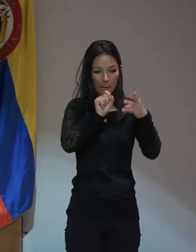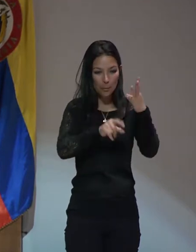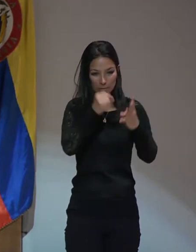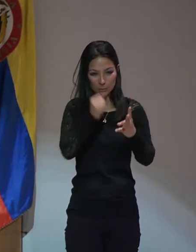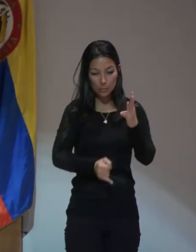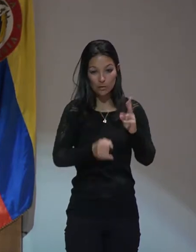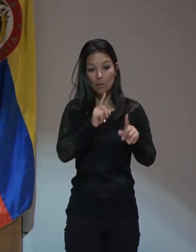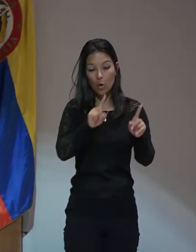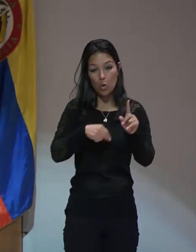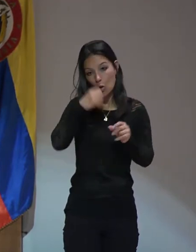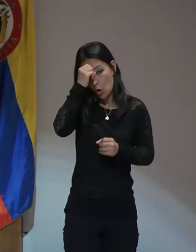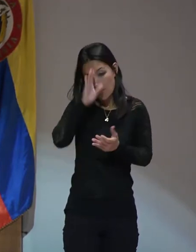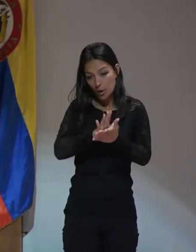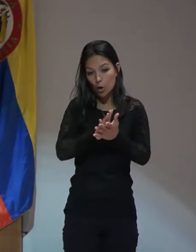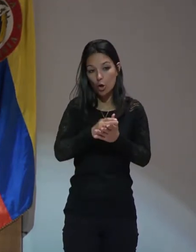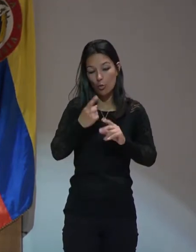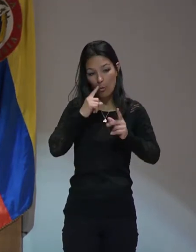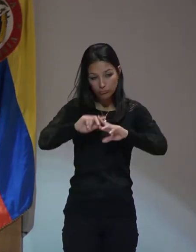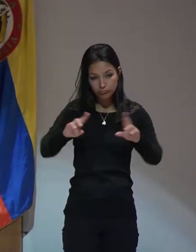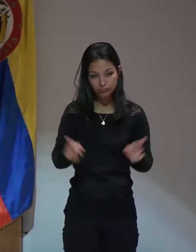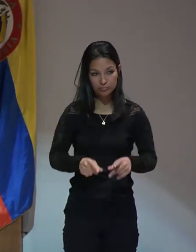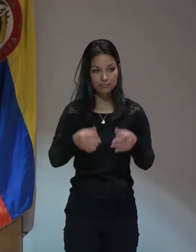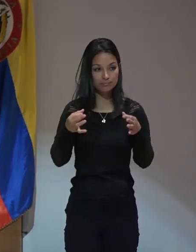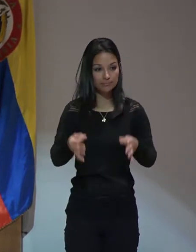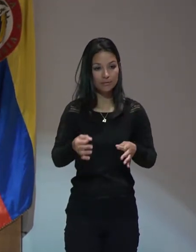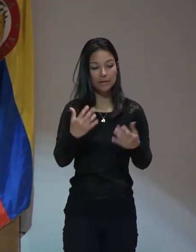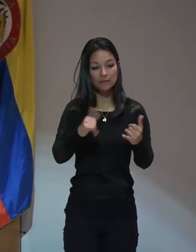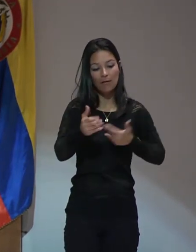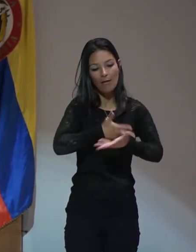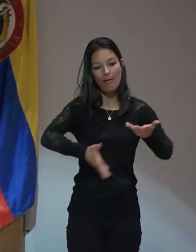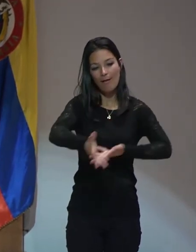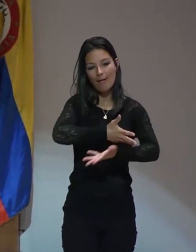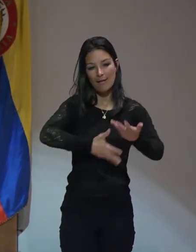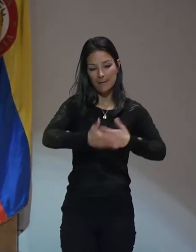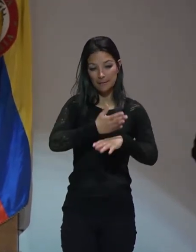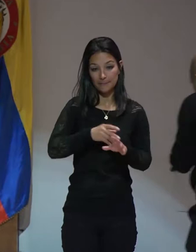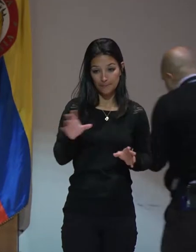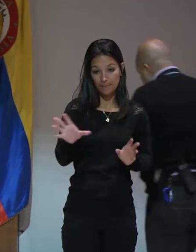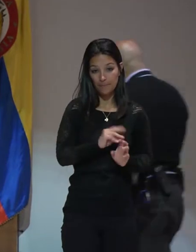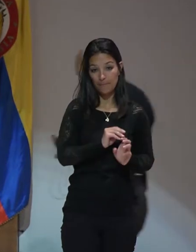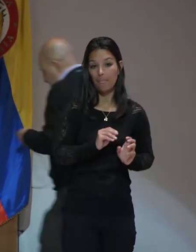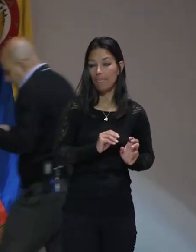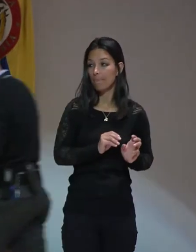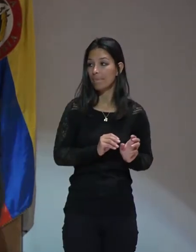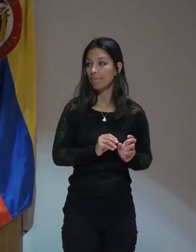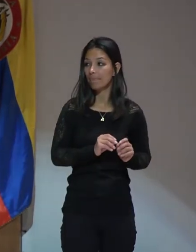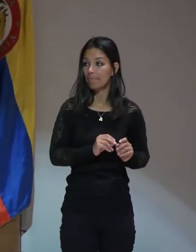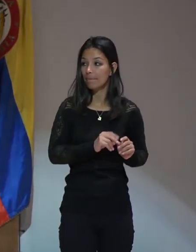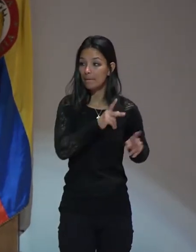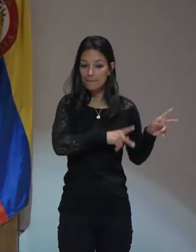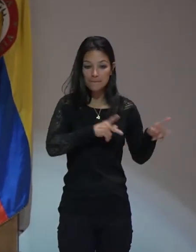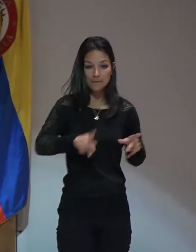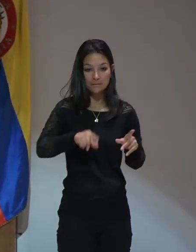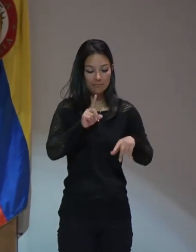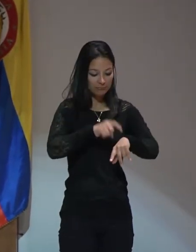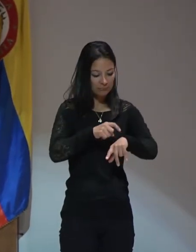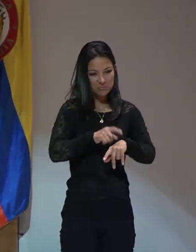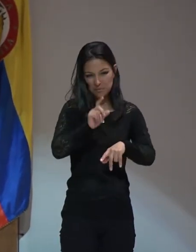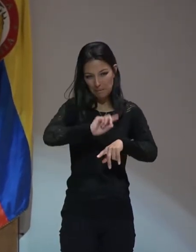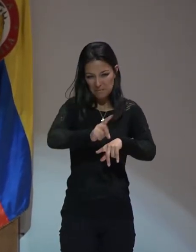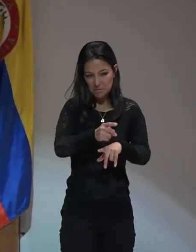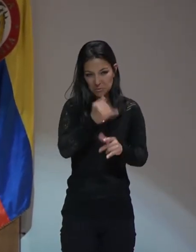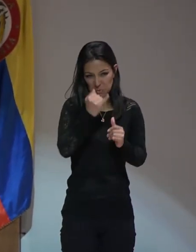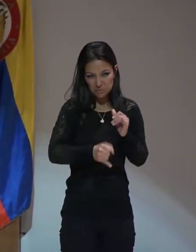Tengo unos comentarios específicos y vamos a tratar de armar una conversación acá, por supuesto, con unos minutos al final de